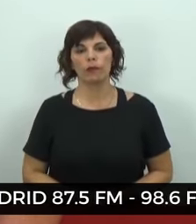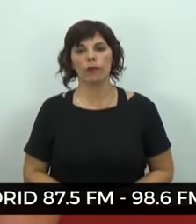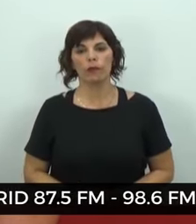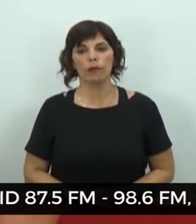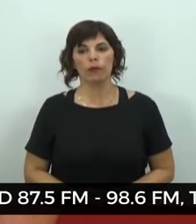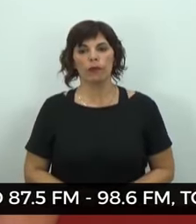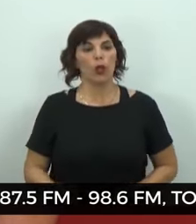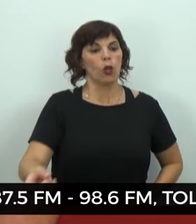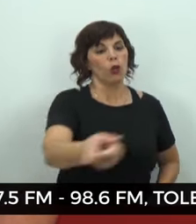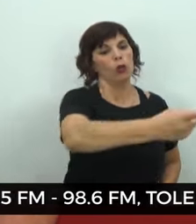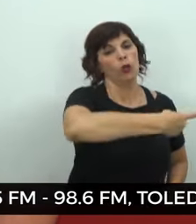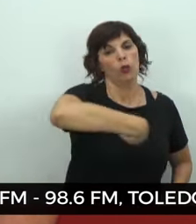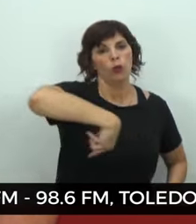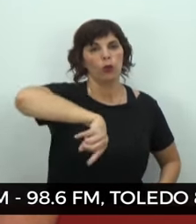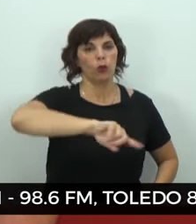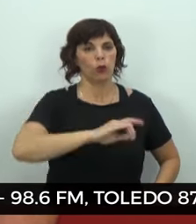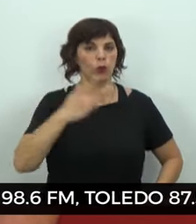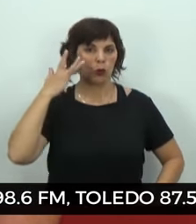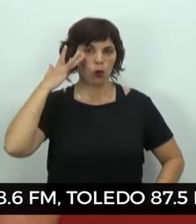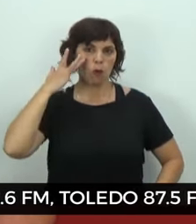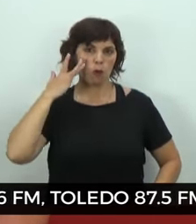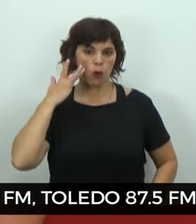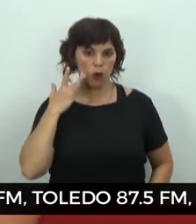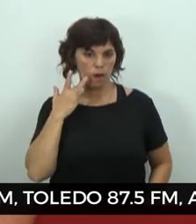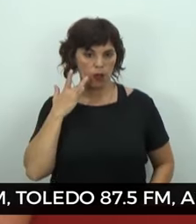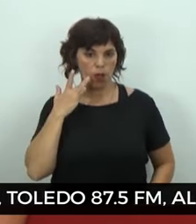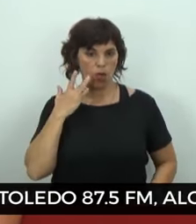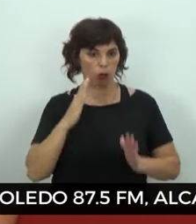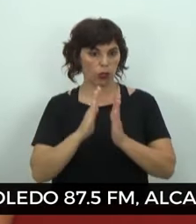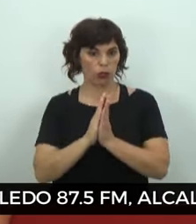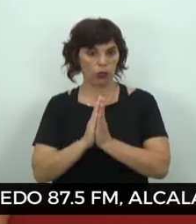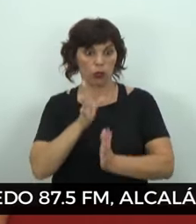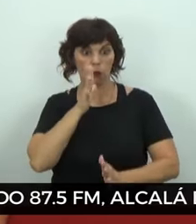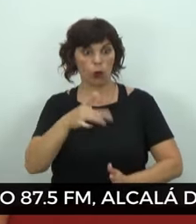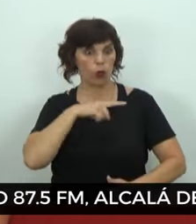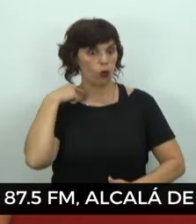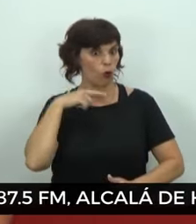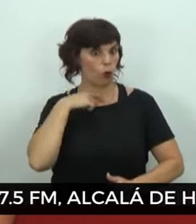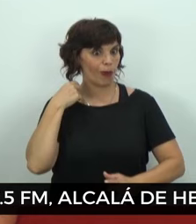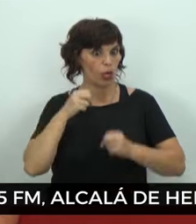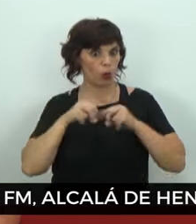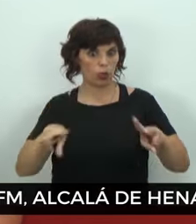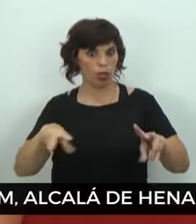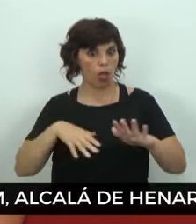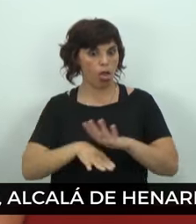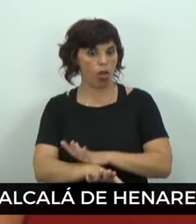que hemos sido purificados, santificados con la sangre del